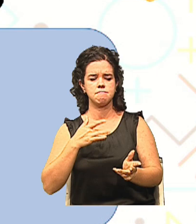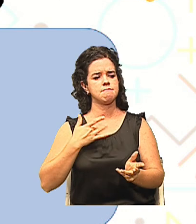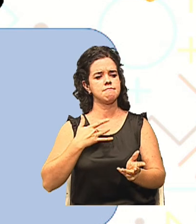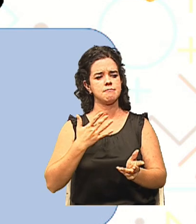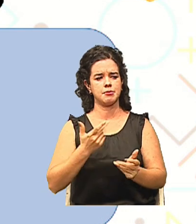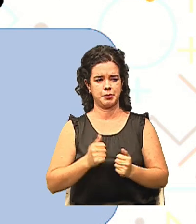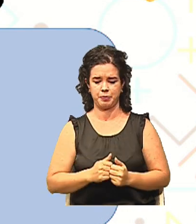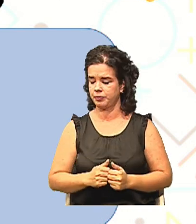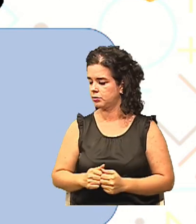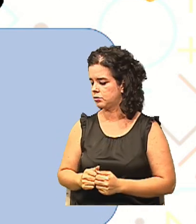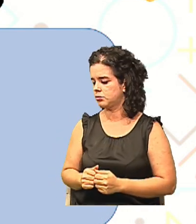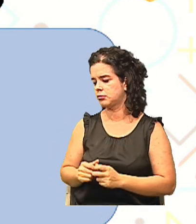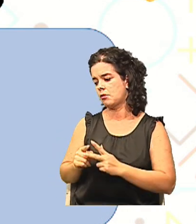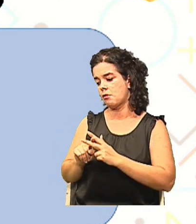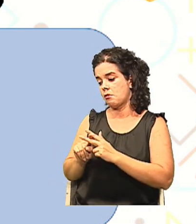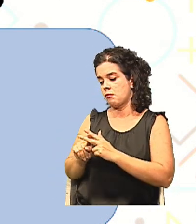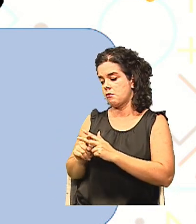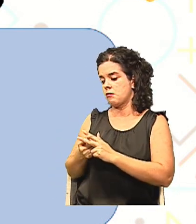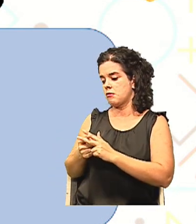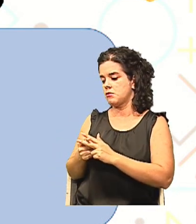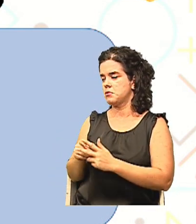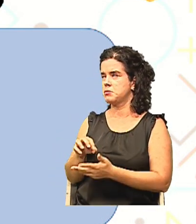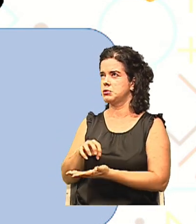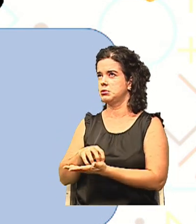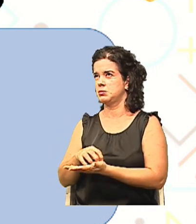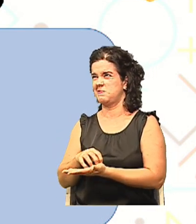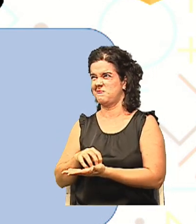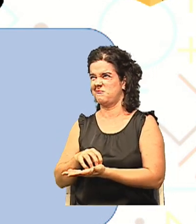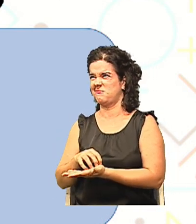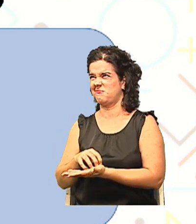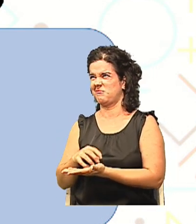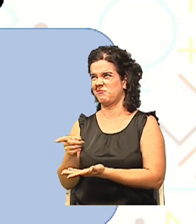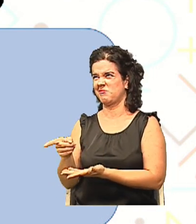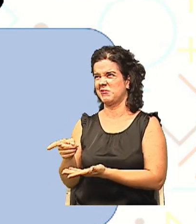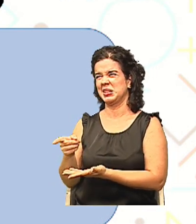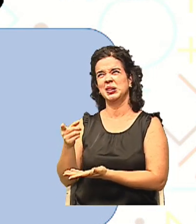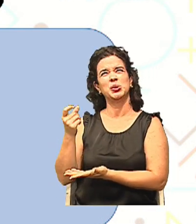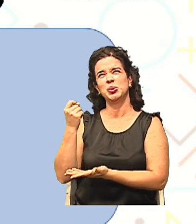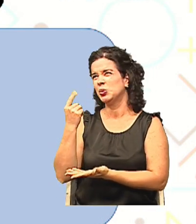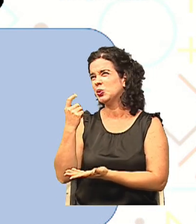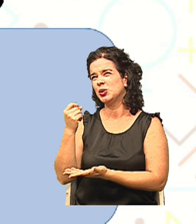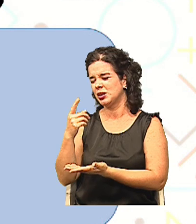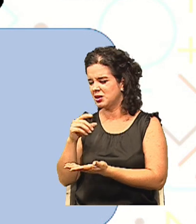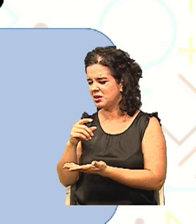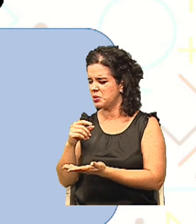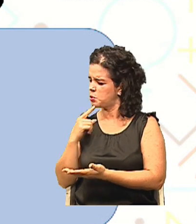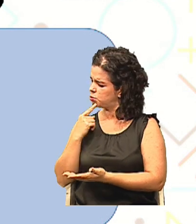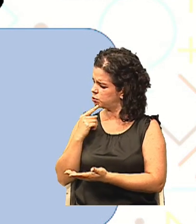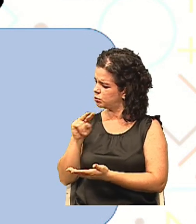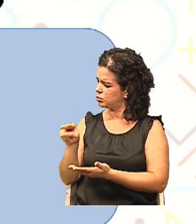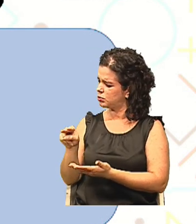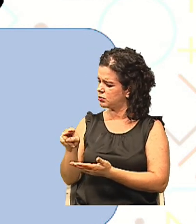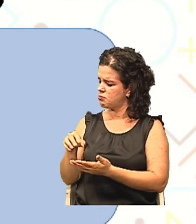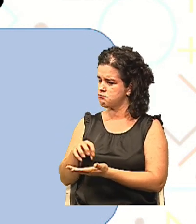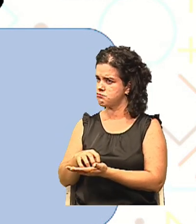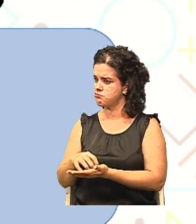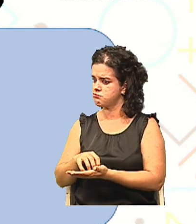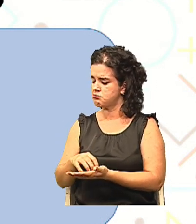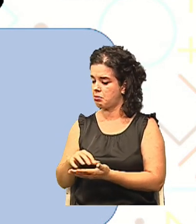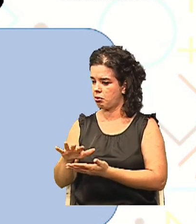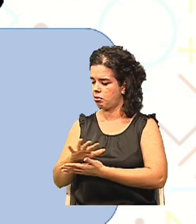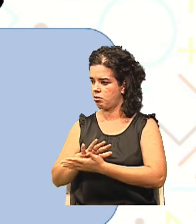Al principio dudé mucho porque no conocía todas las cosas, entonces me generaba mucha